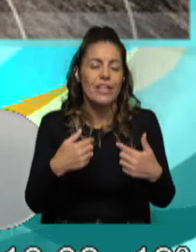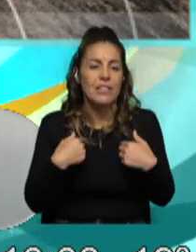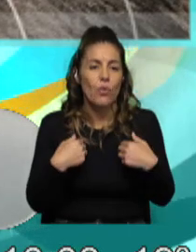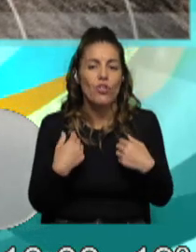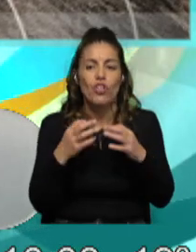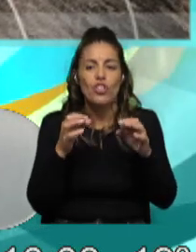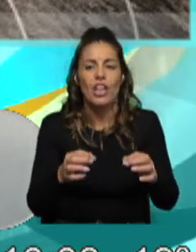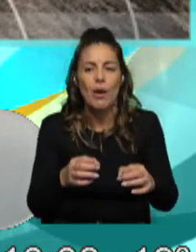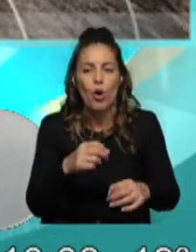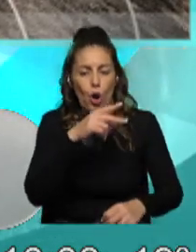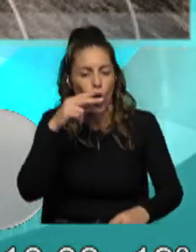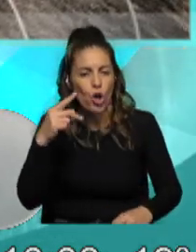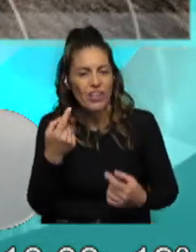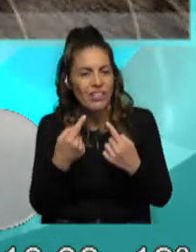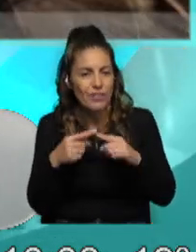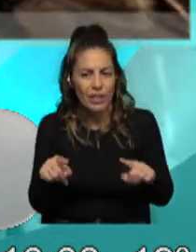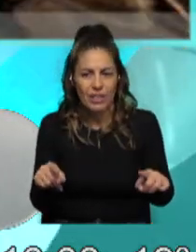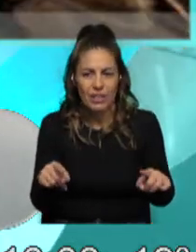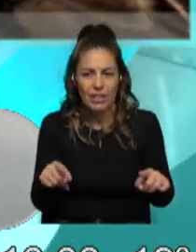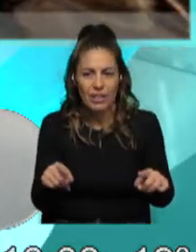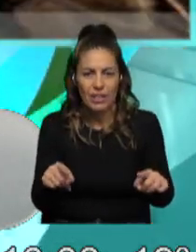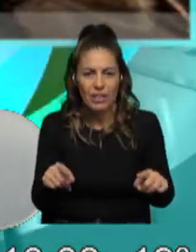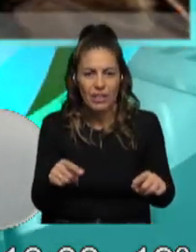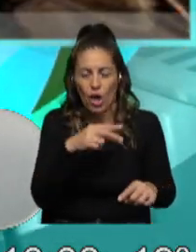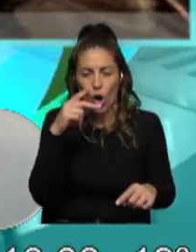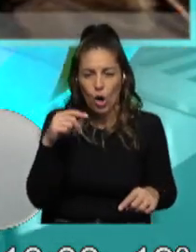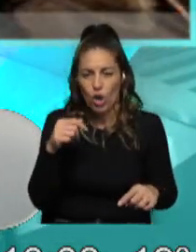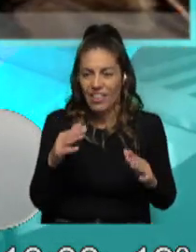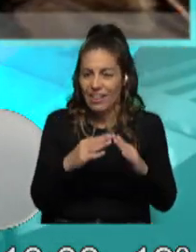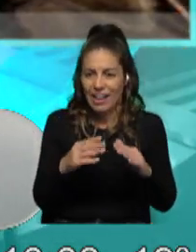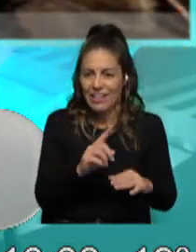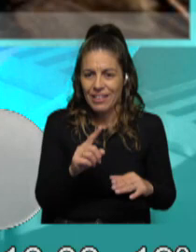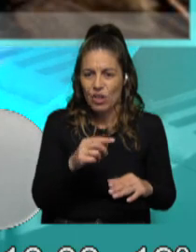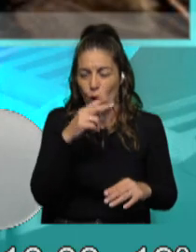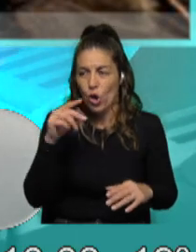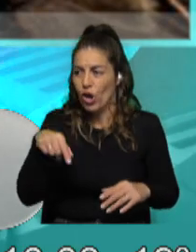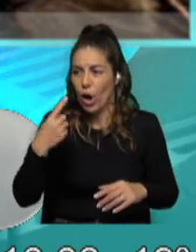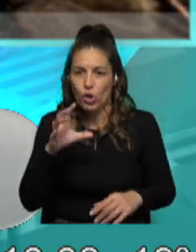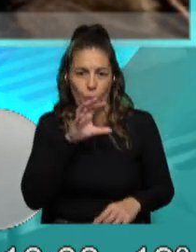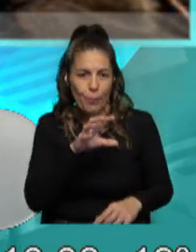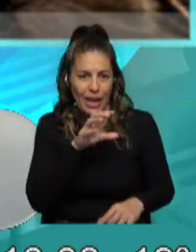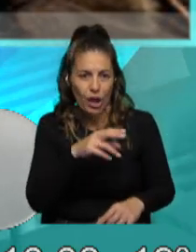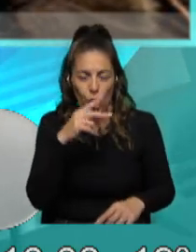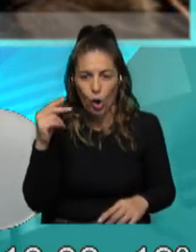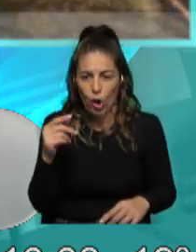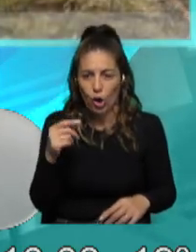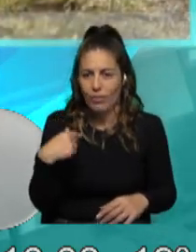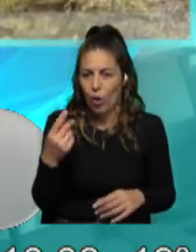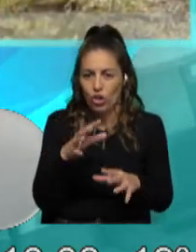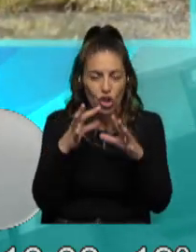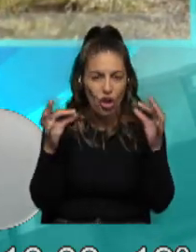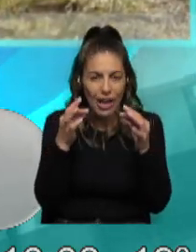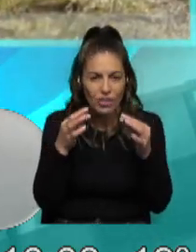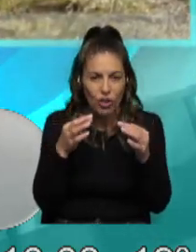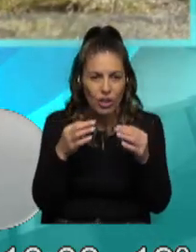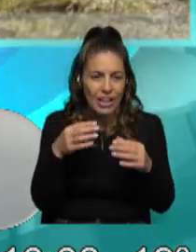llegamos con olores que no son los nuestros, obviamente, o sea, con olores que no son de la casa, con olor a otro perro, con olor a un gato, con olor al laburo, y vamos de forma